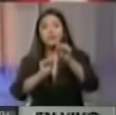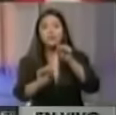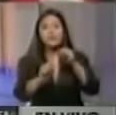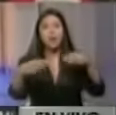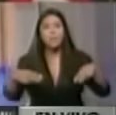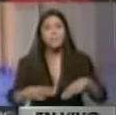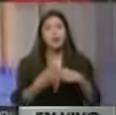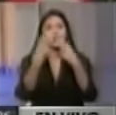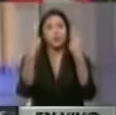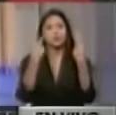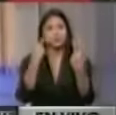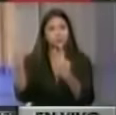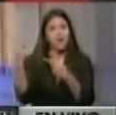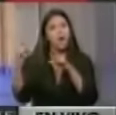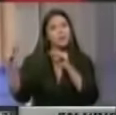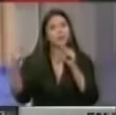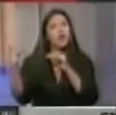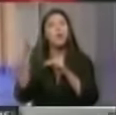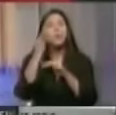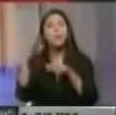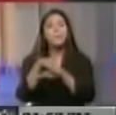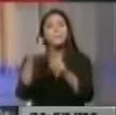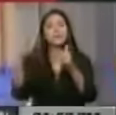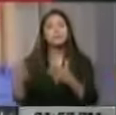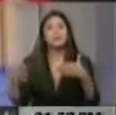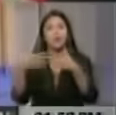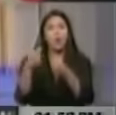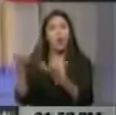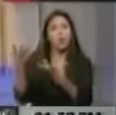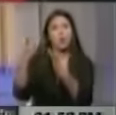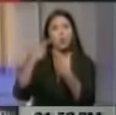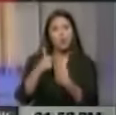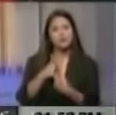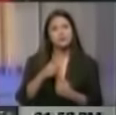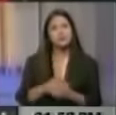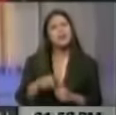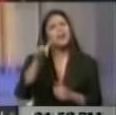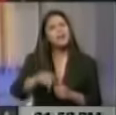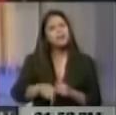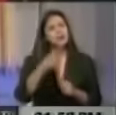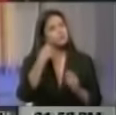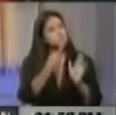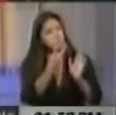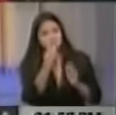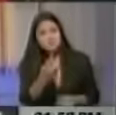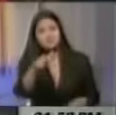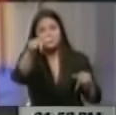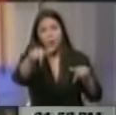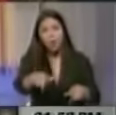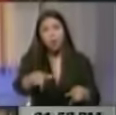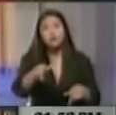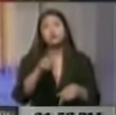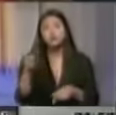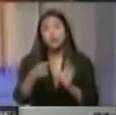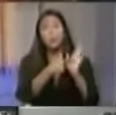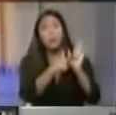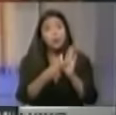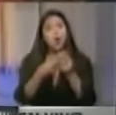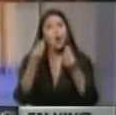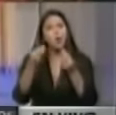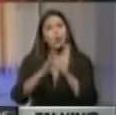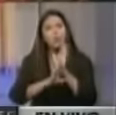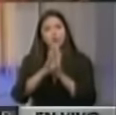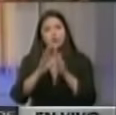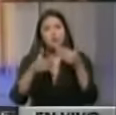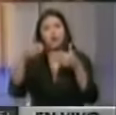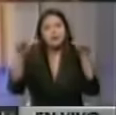del Mercosur. De inmediato vamos a conversar con la ministra Iris Varela para que nos comente, ministra, este recorrido que se ha hecho el día de hoy, lo que usted ha querido mostrar y cómo ha avanzado